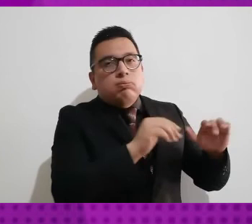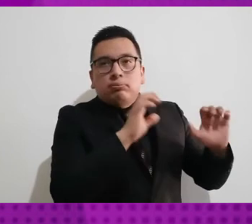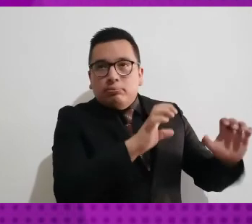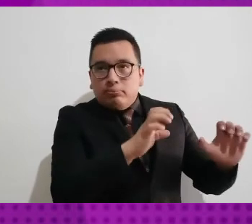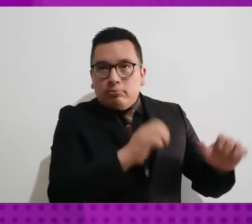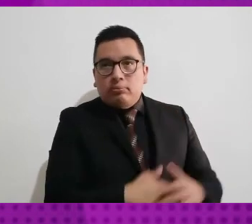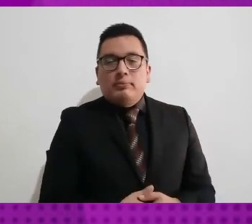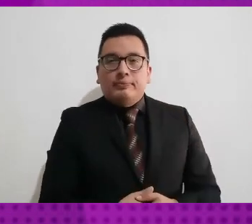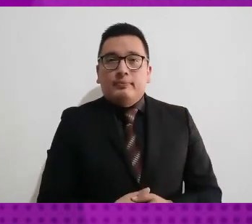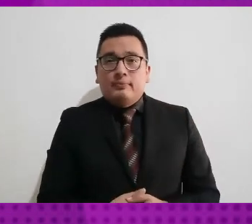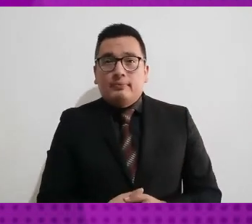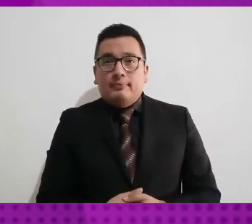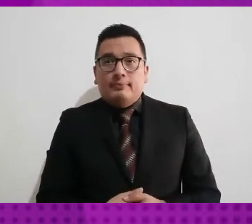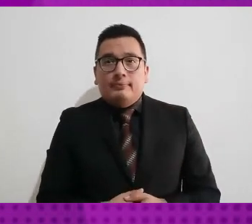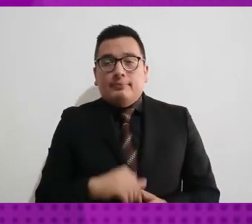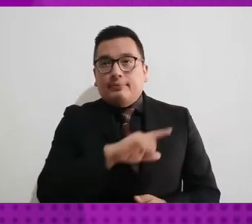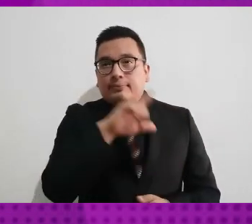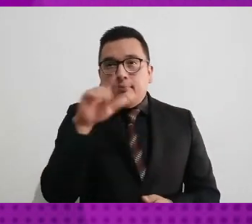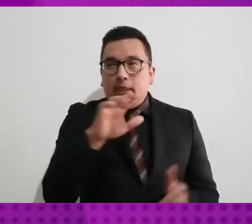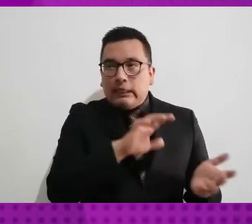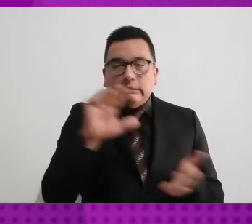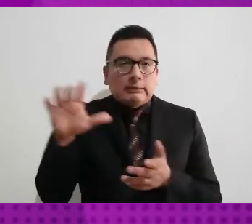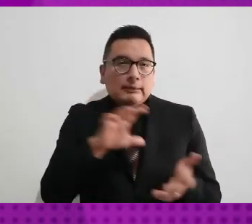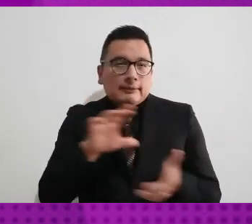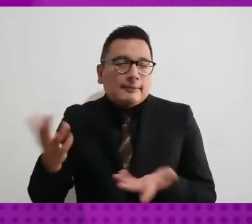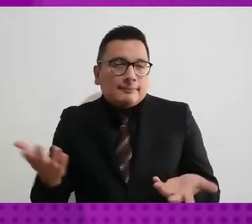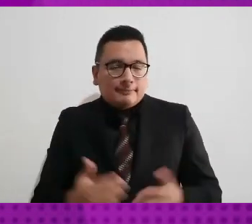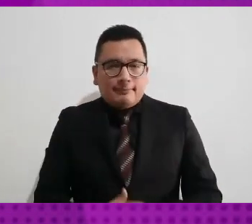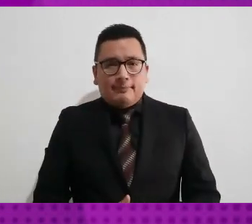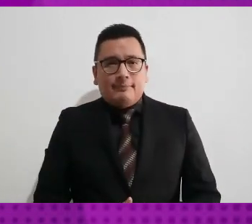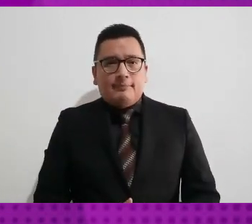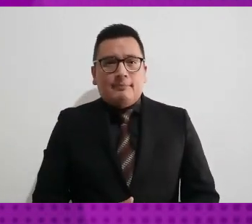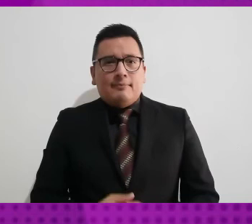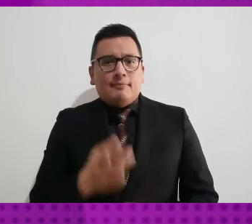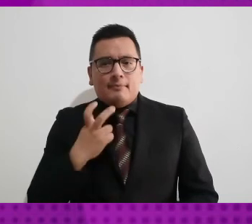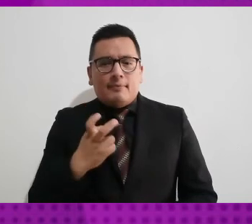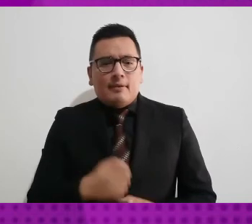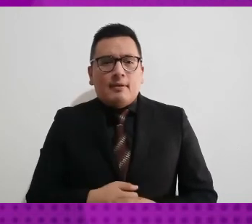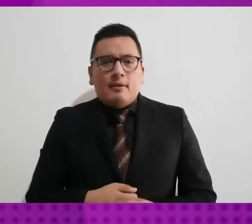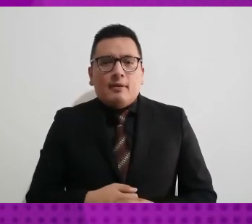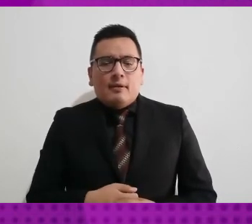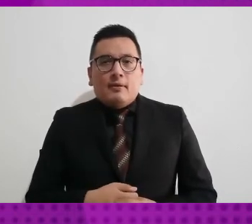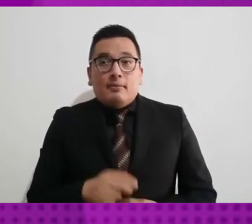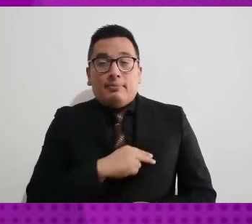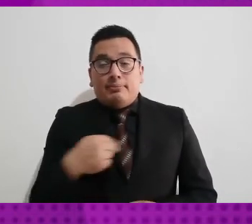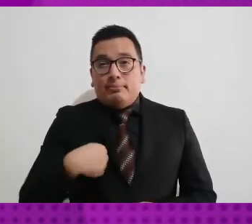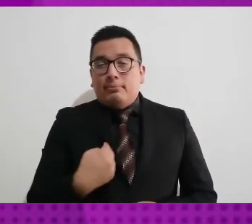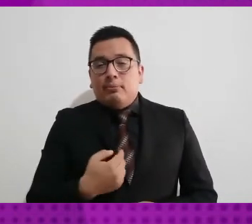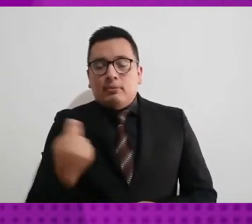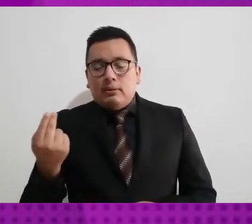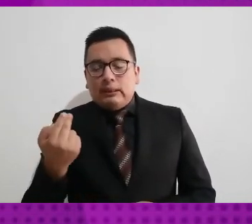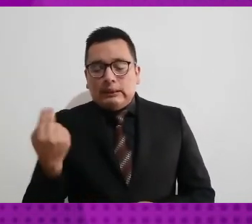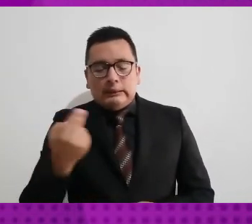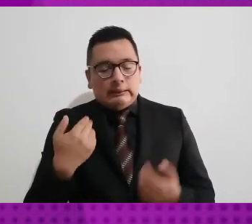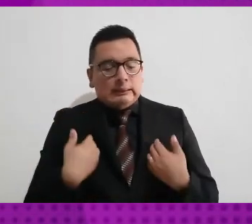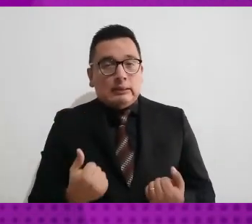en los distintos consejos electorales municipales y distritales. ¿A qué quiero llegar? Que cualquier reforma en materia